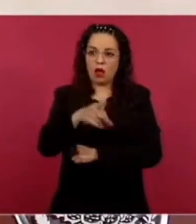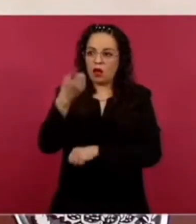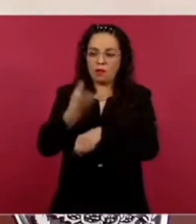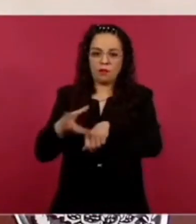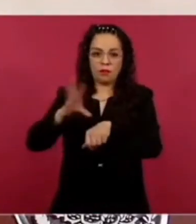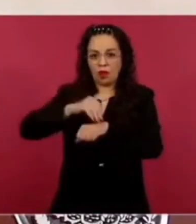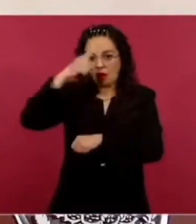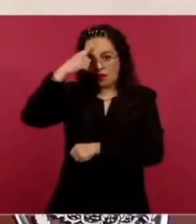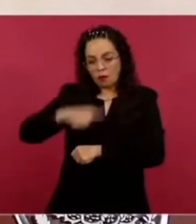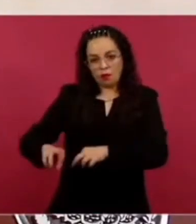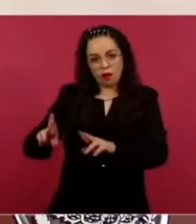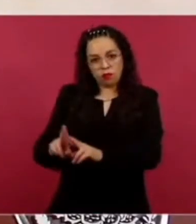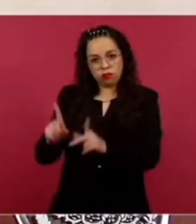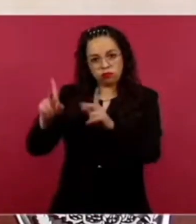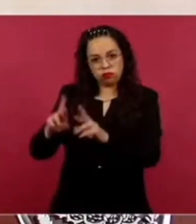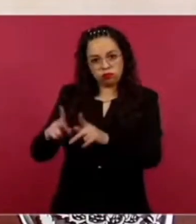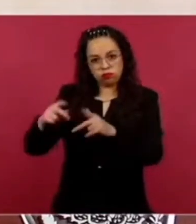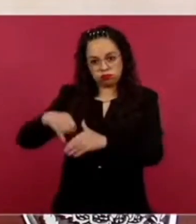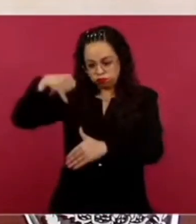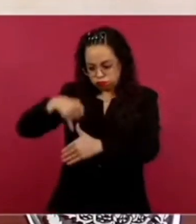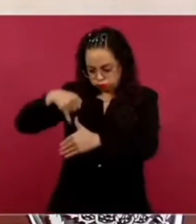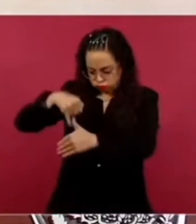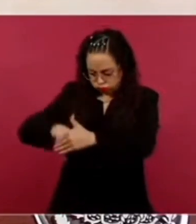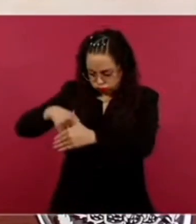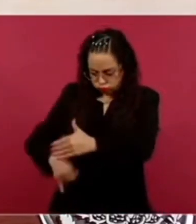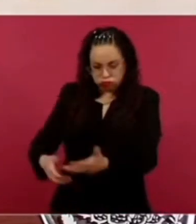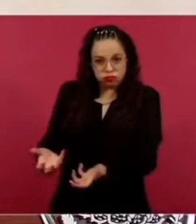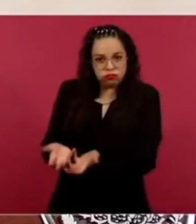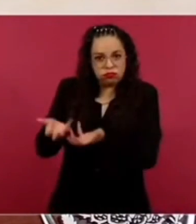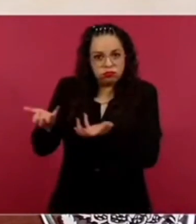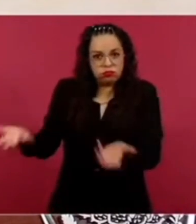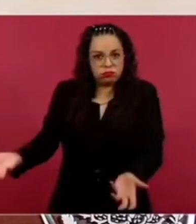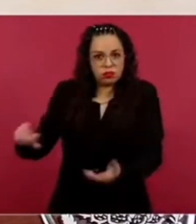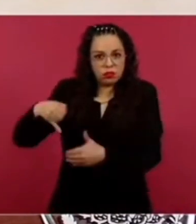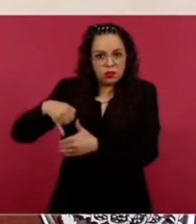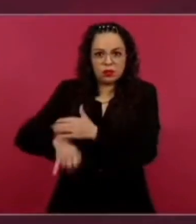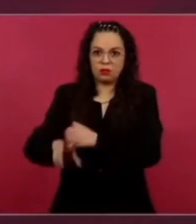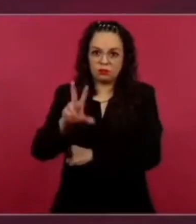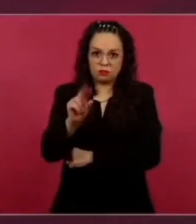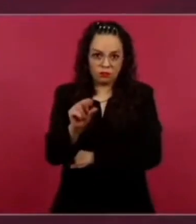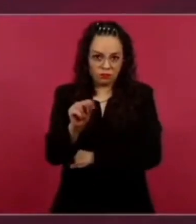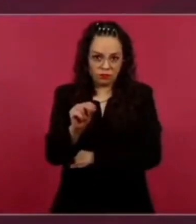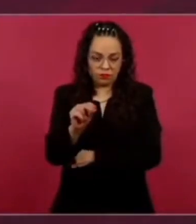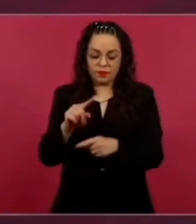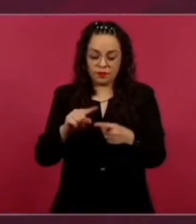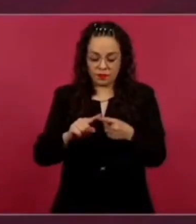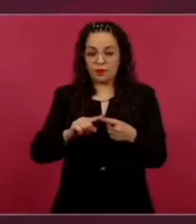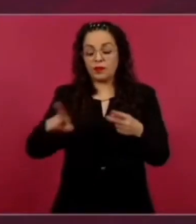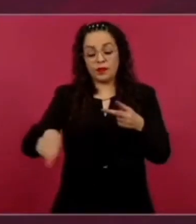hemos cumplido con no permitir el maíz transgénico,